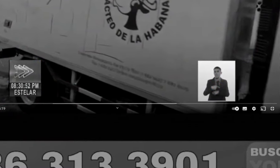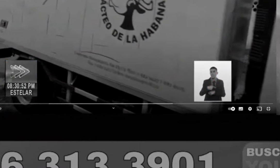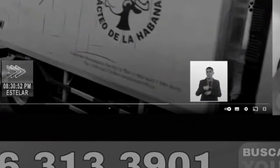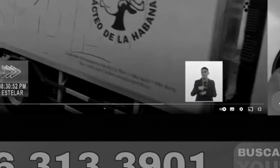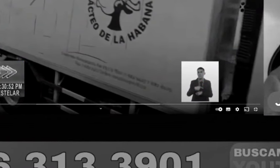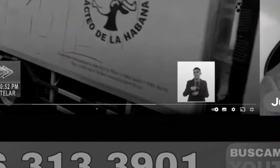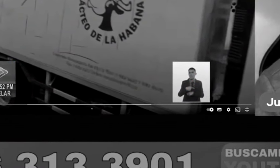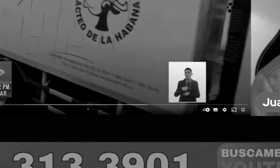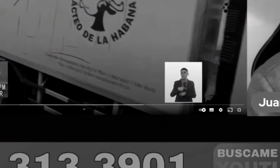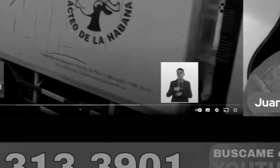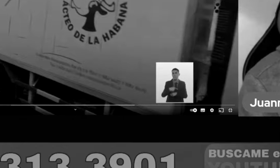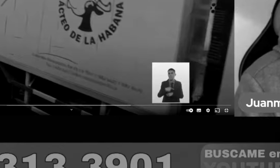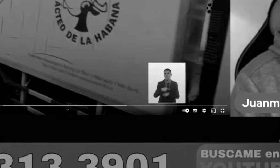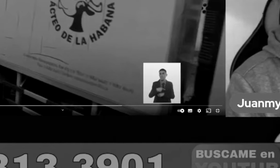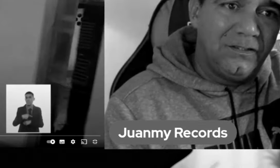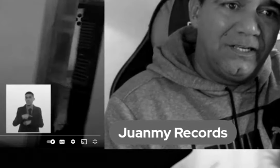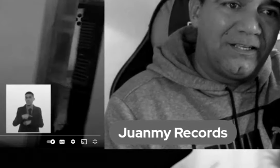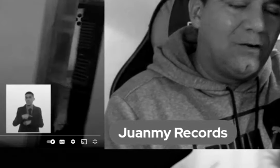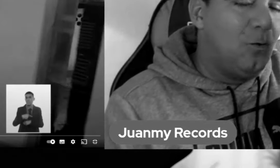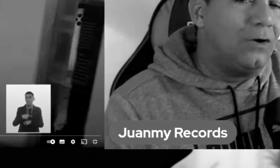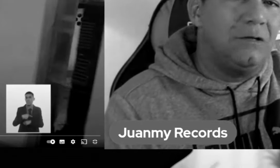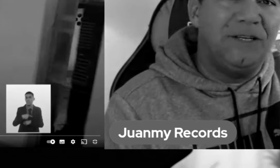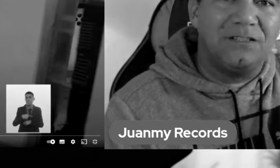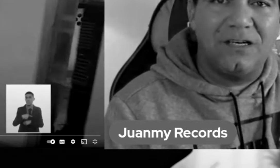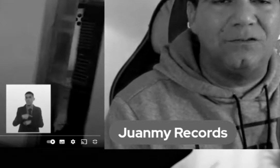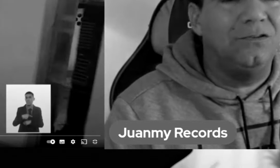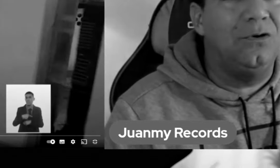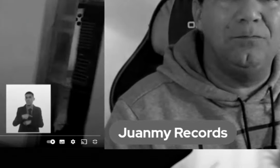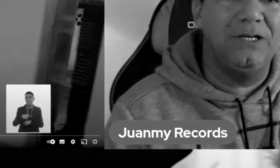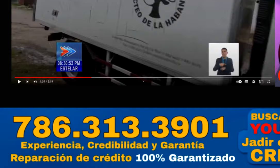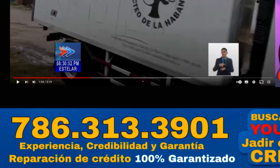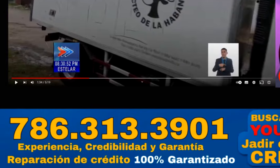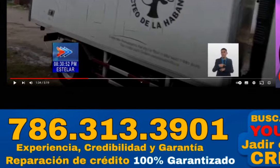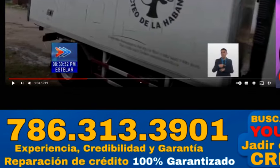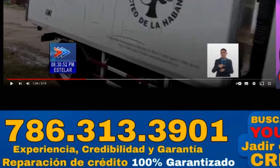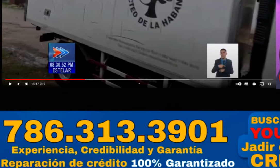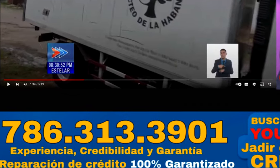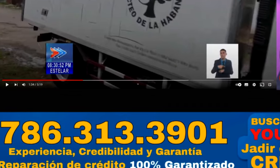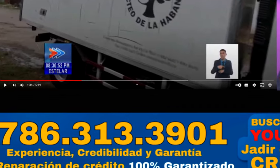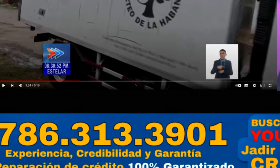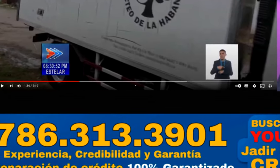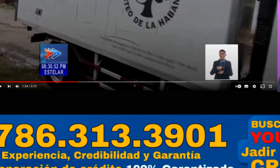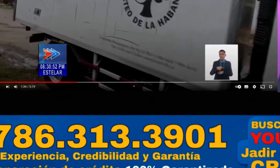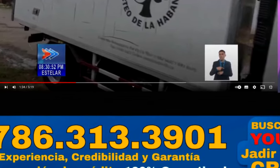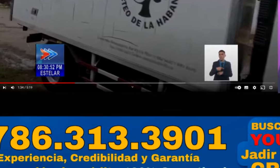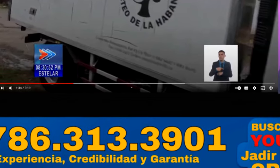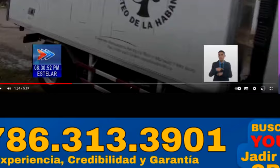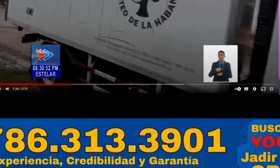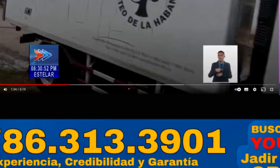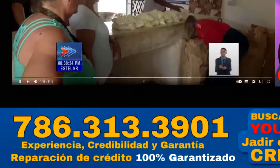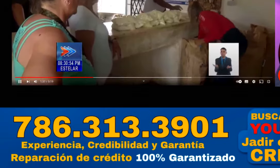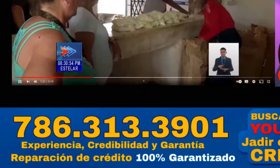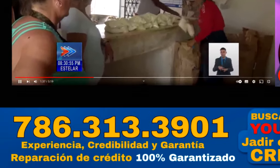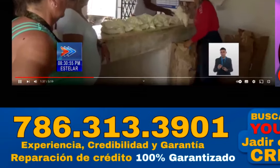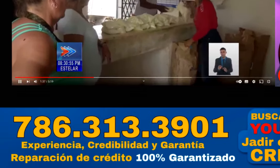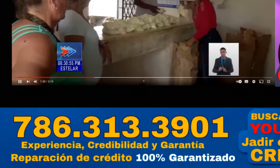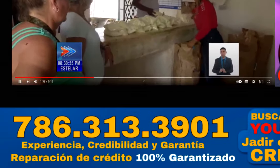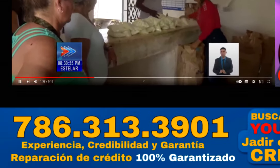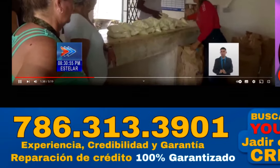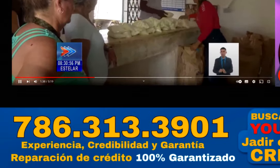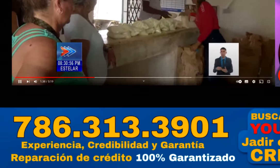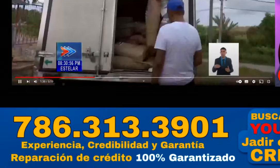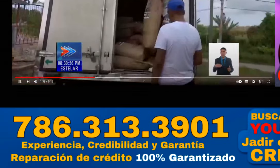de cero hace... ¿Qué, caballero? Es que el cubano se piensa que esto es normal. Lácteo de La Habana. Mira, Matilda, ¿te acuerdas de Matilda? Llegamos